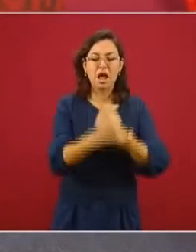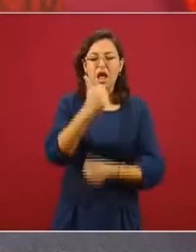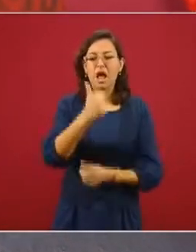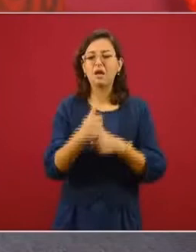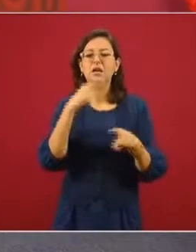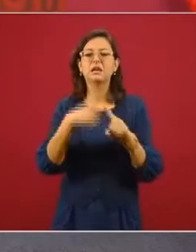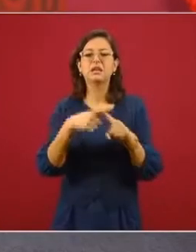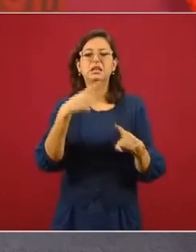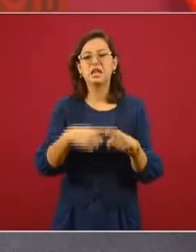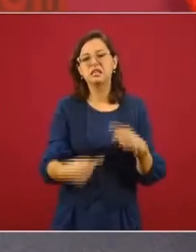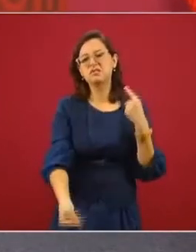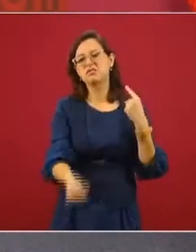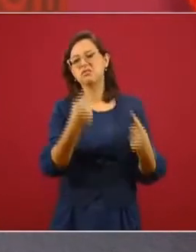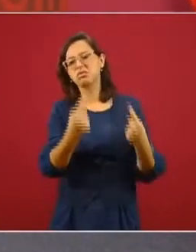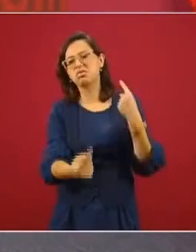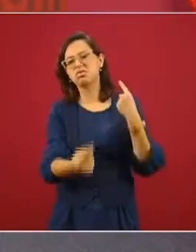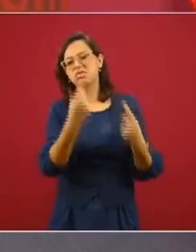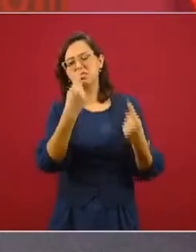más.